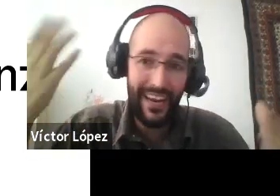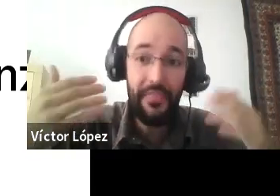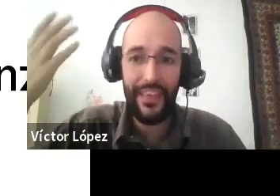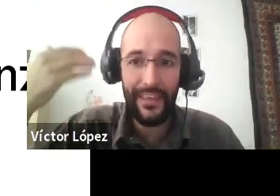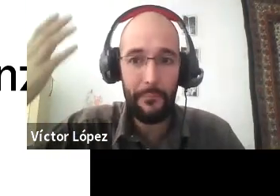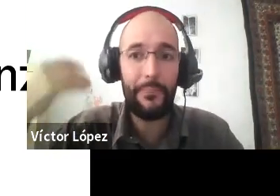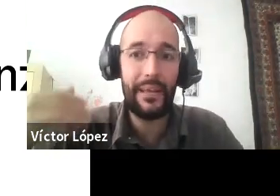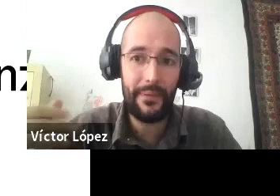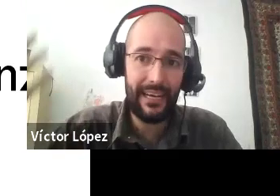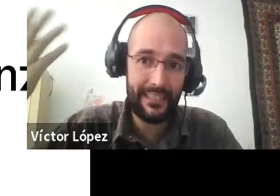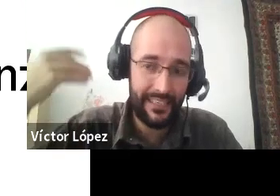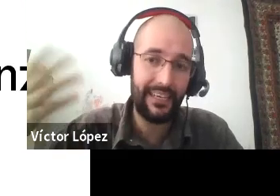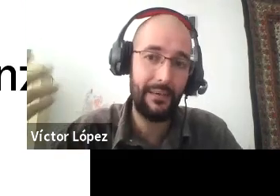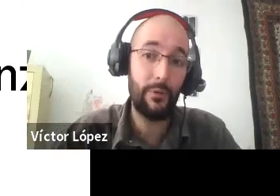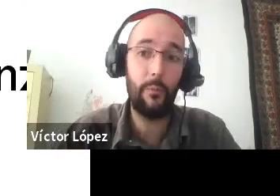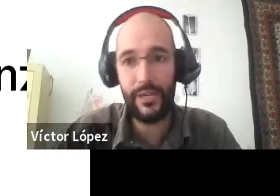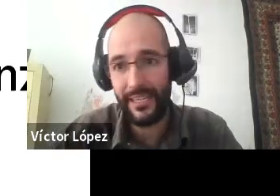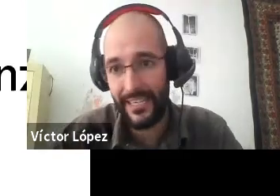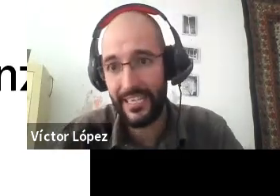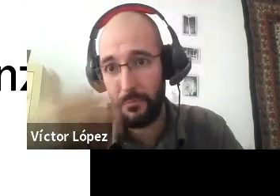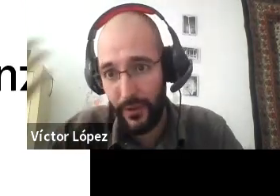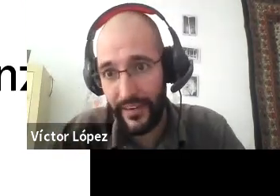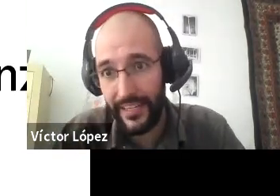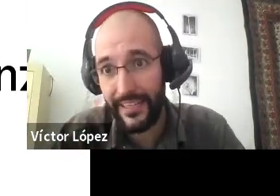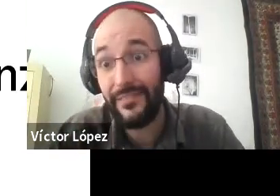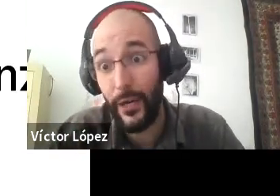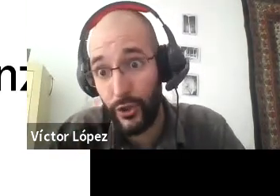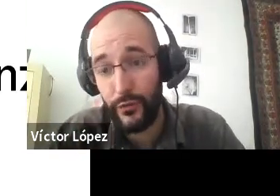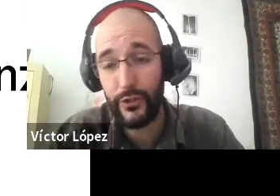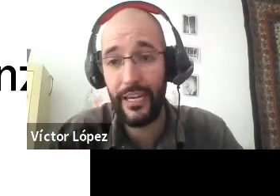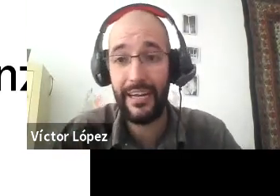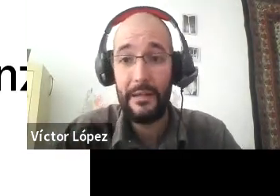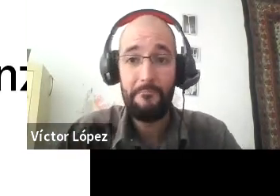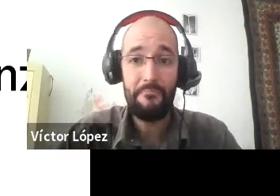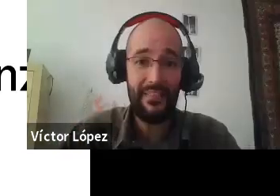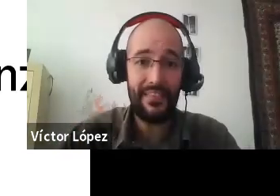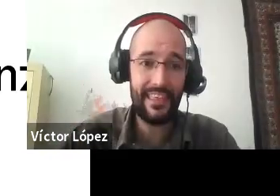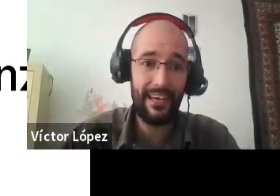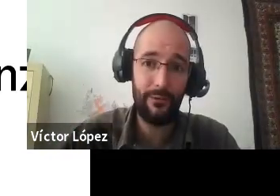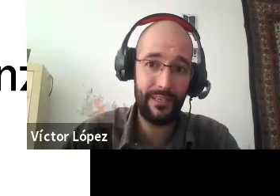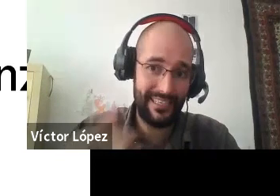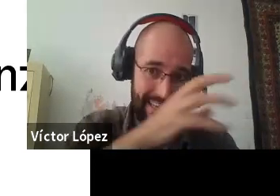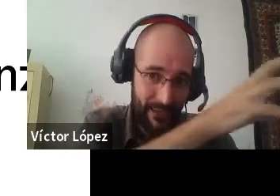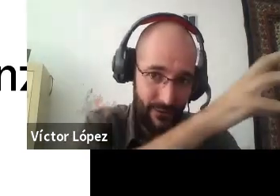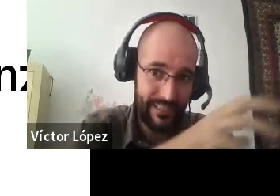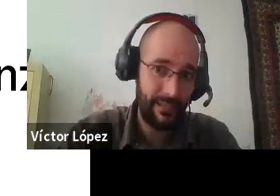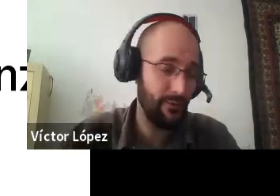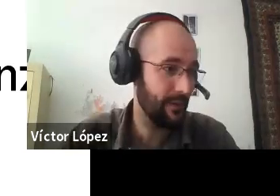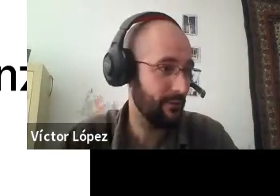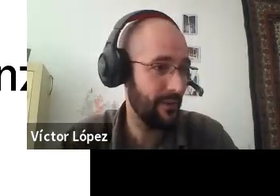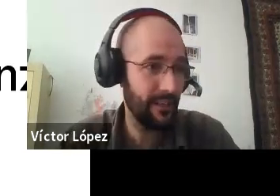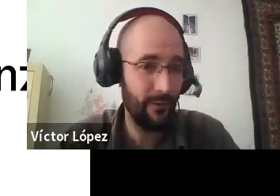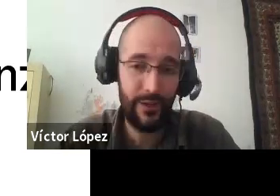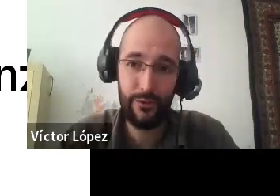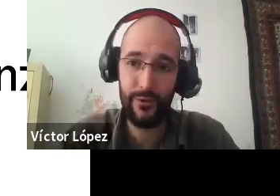Digamos, una herencia de previas propuestas hechas por diferentes filósofos de la ciencia, ¿no? En este caso